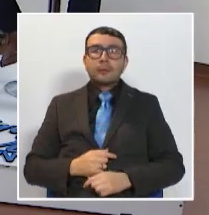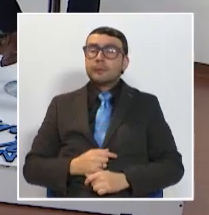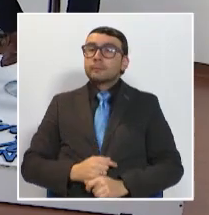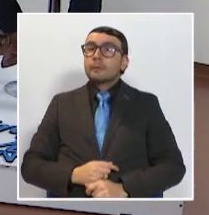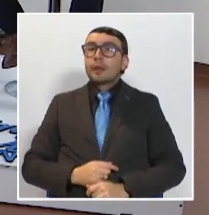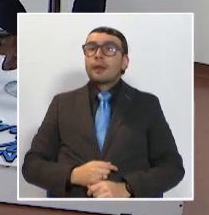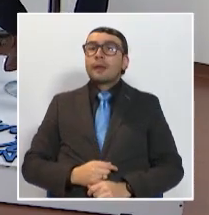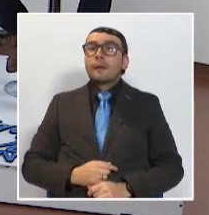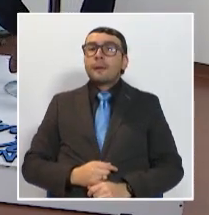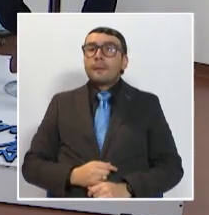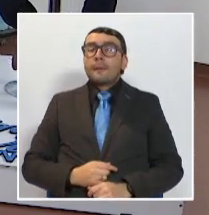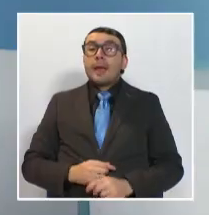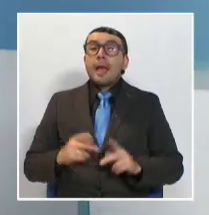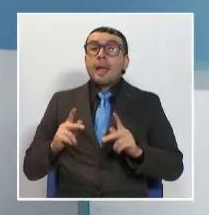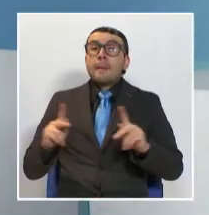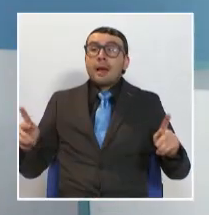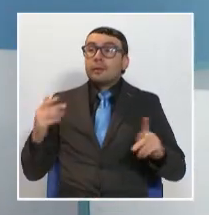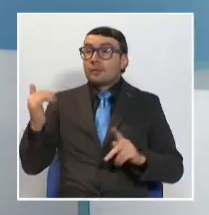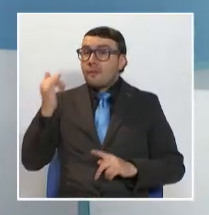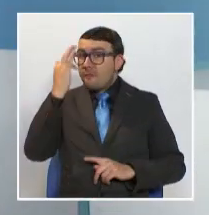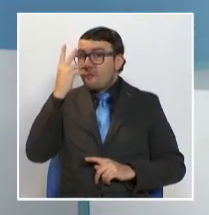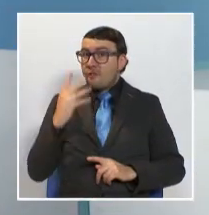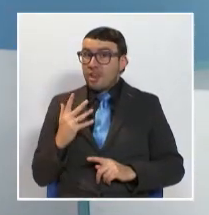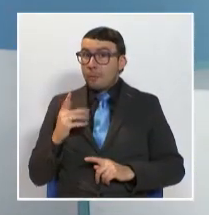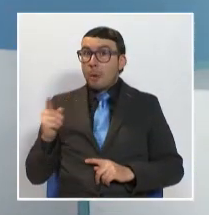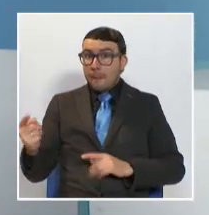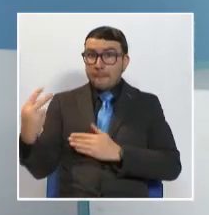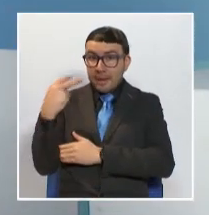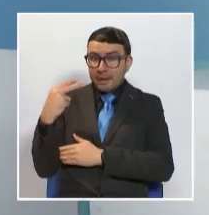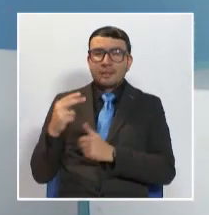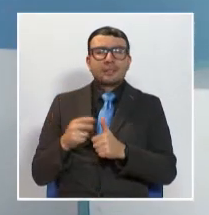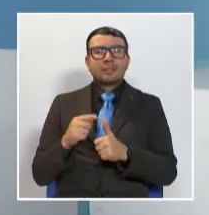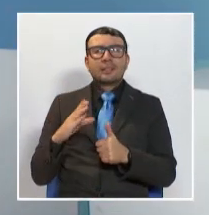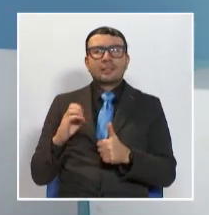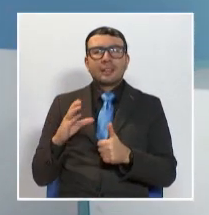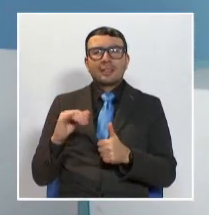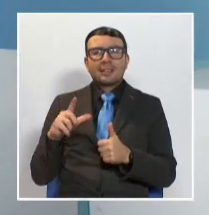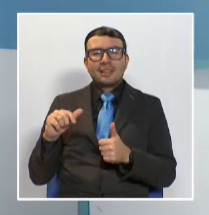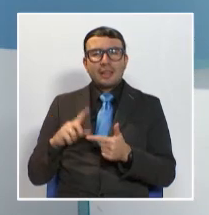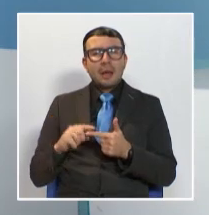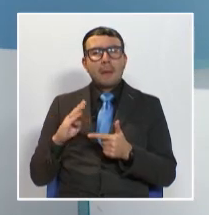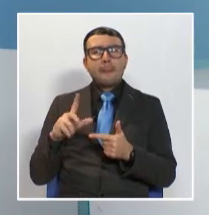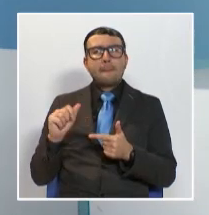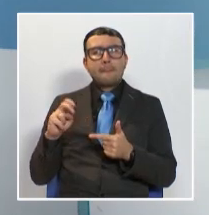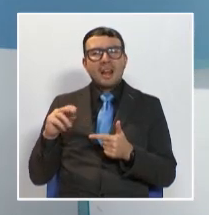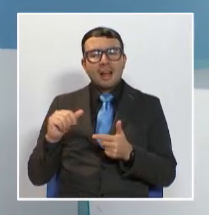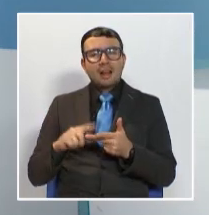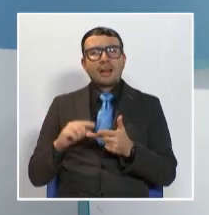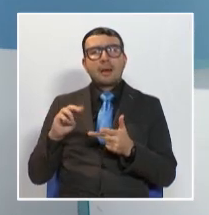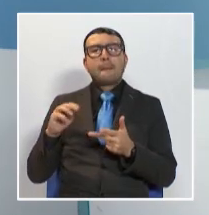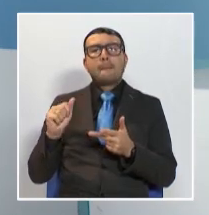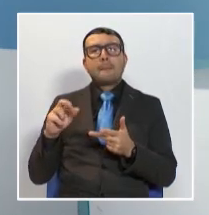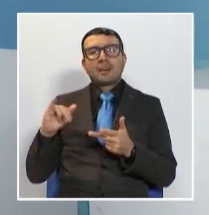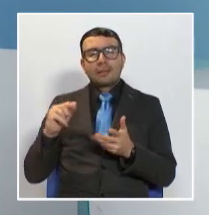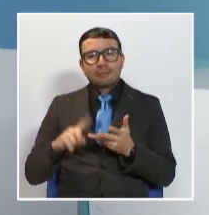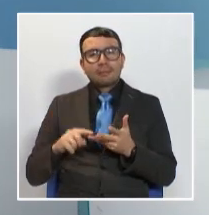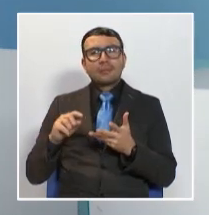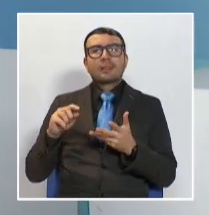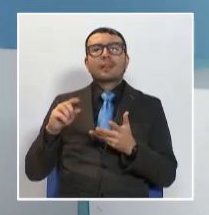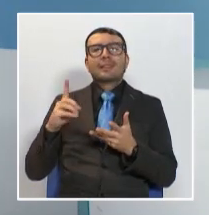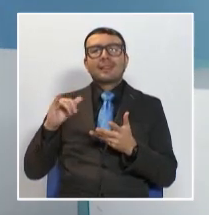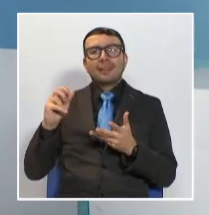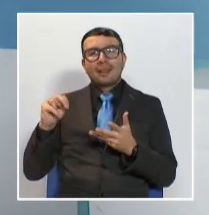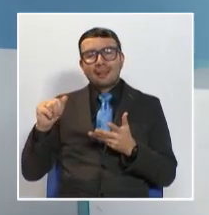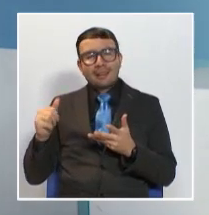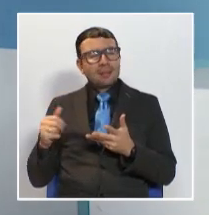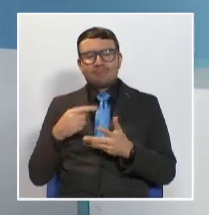a todas las personas que nos están viendo a través de Facebook Live, Cecilia Navarro, Blanca Herrada, María Luz Velasco, Diana Marcela Betancourt y todas las preguntas